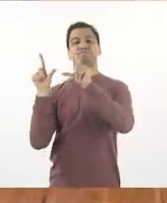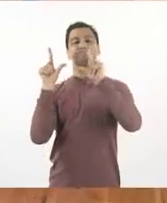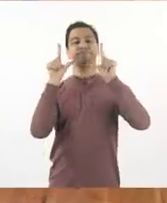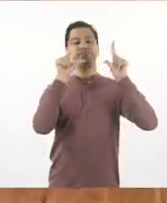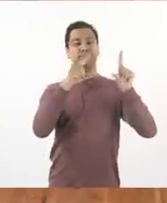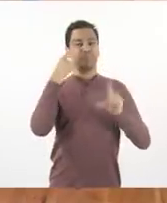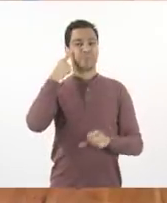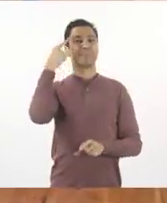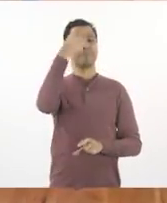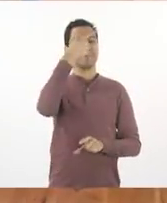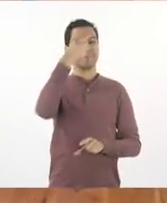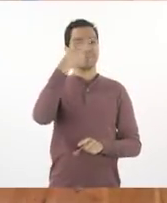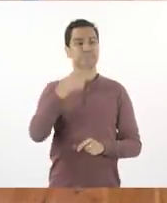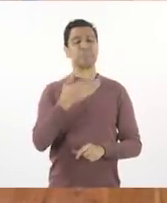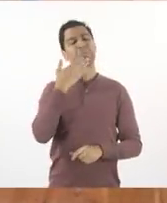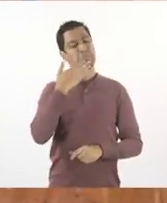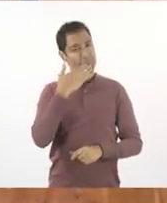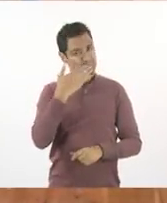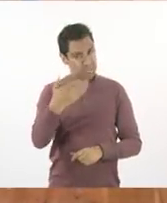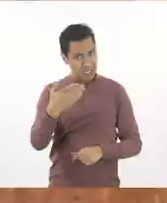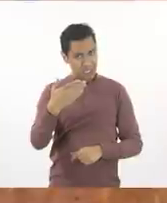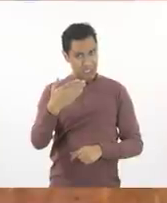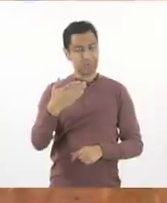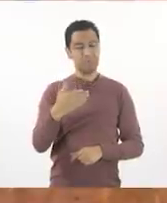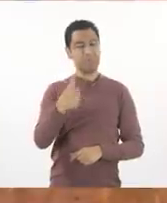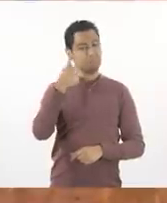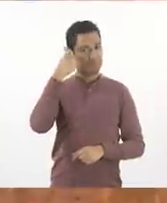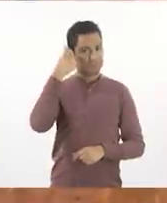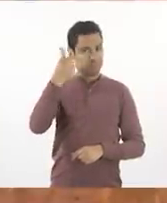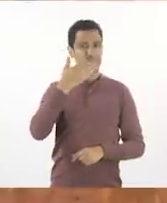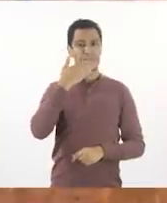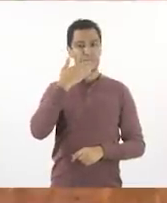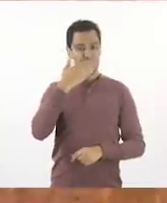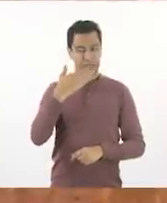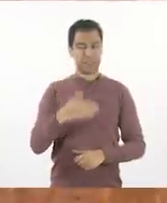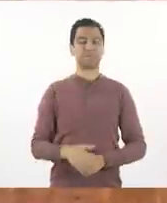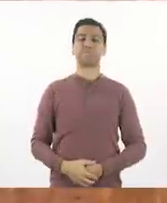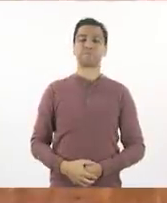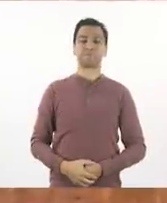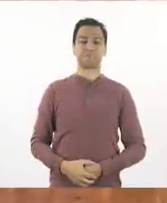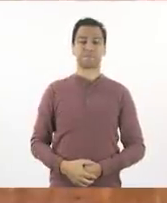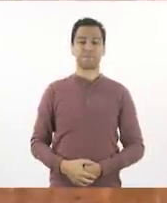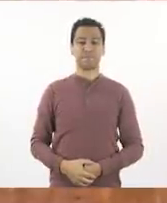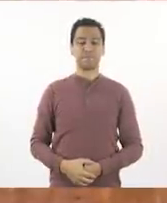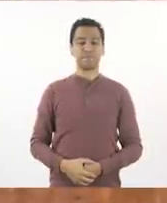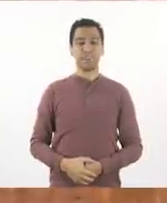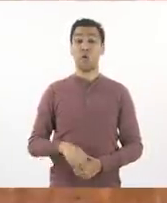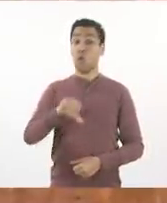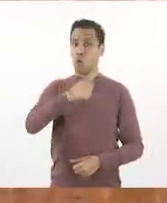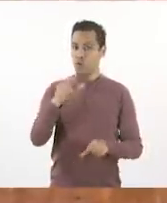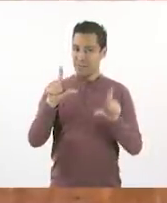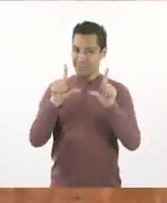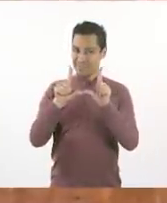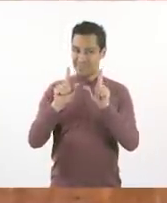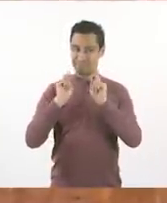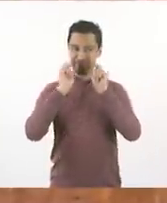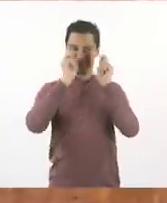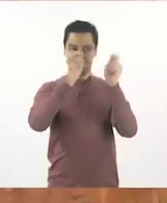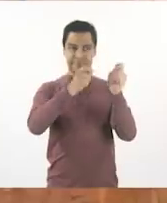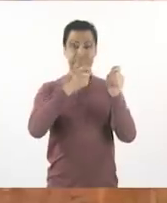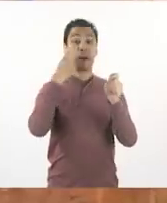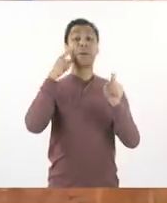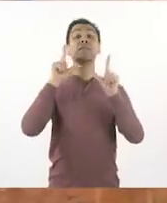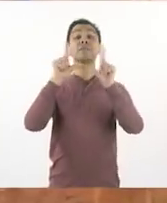Bien, ¿y estuvo bien? Sí, ¿verdad? Sí, sí estuvo bien. Estuvo bien. Vamos a darle otra tarjeta. Muy ¿Enseñáselas?